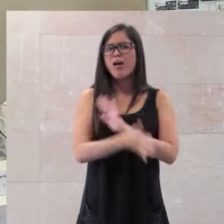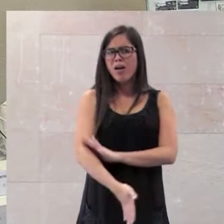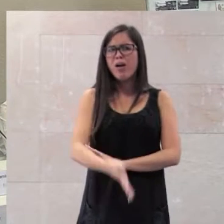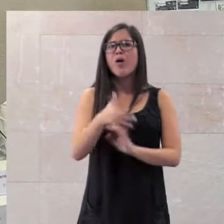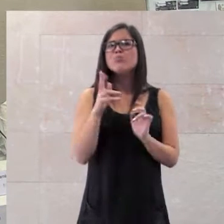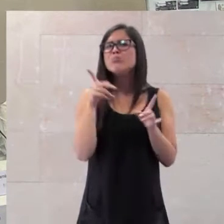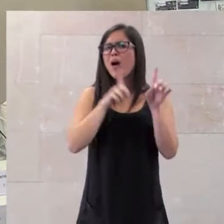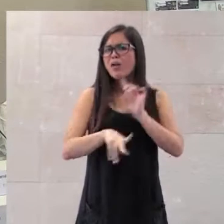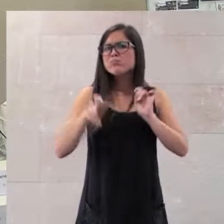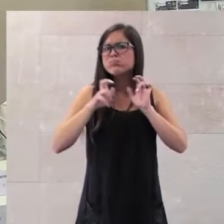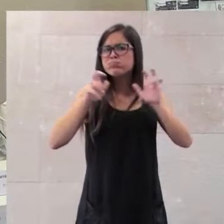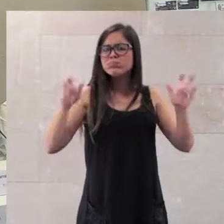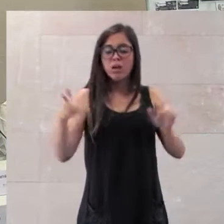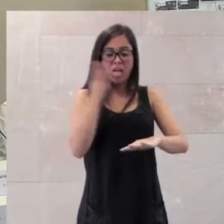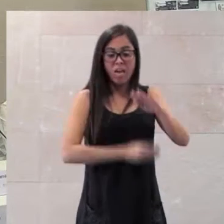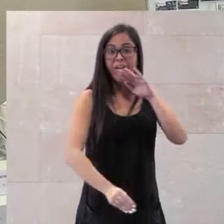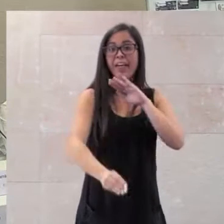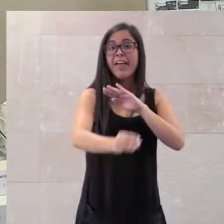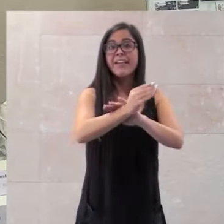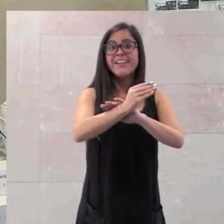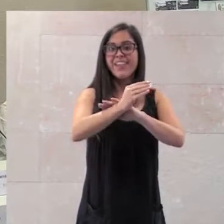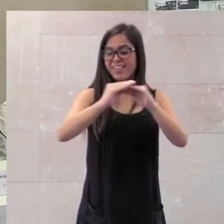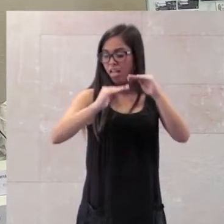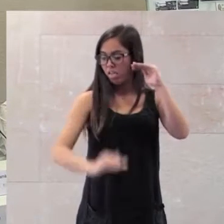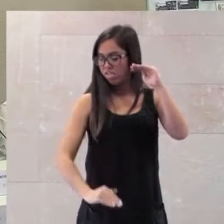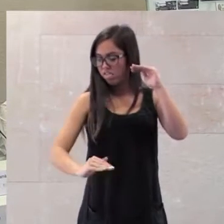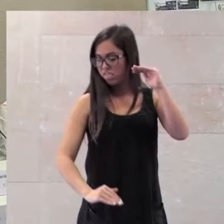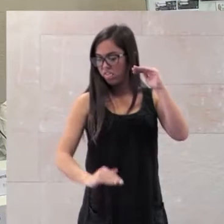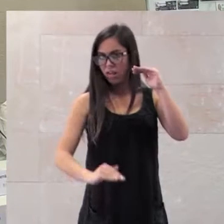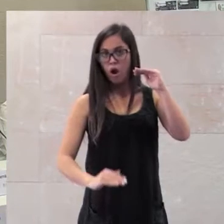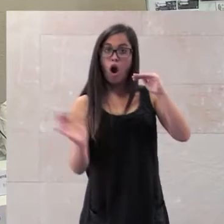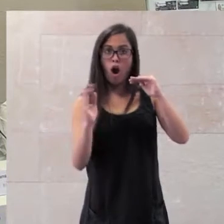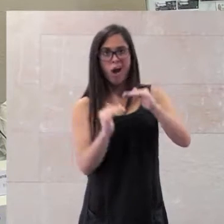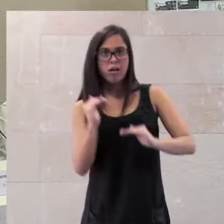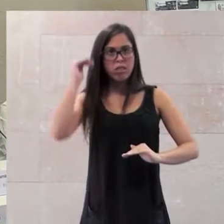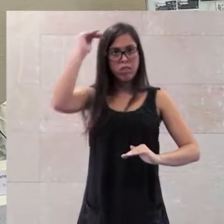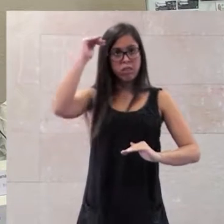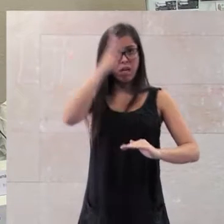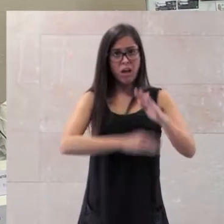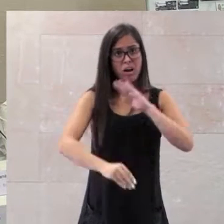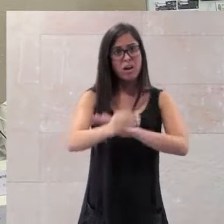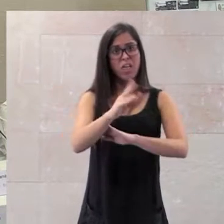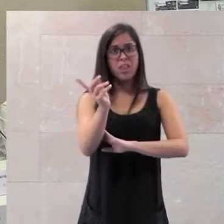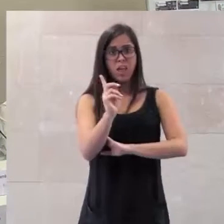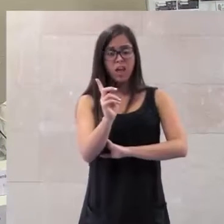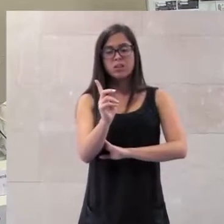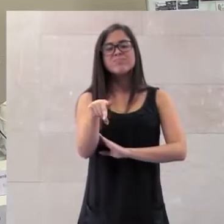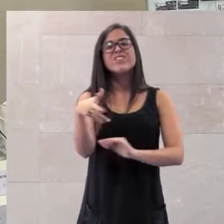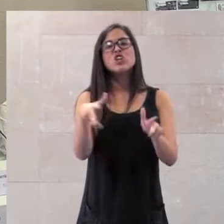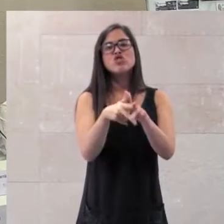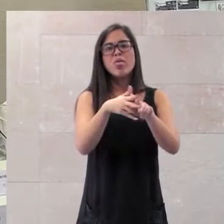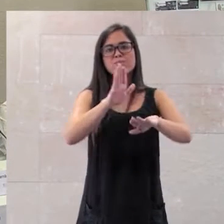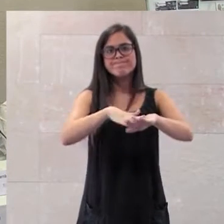modo de ver, ¿no? No se nace siendo inferior o superior, sino que la sociedad es la